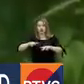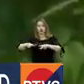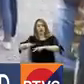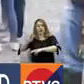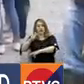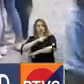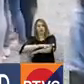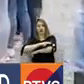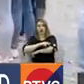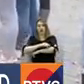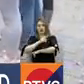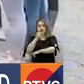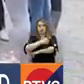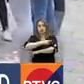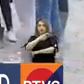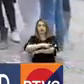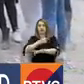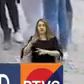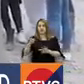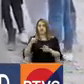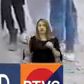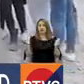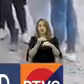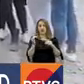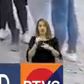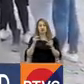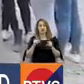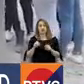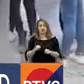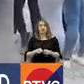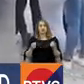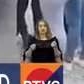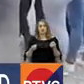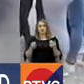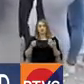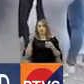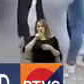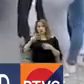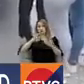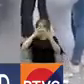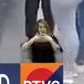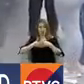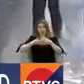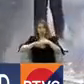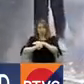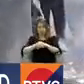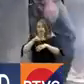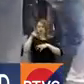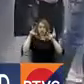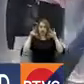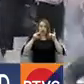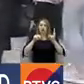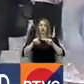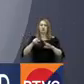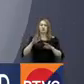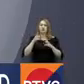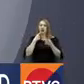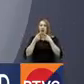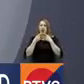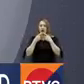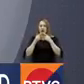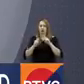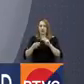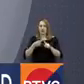de las vías de la zona su objetivo era no dejar pasar personal de las empresas contratistas hasta que se presentara un diálogo